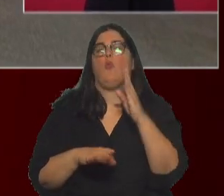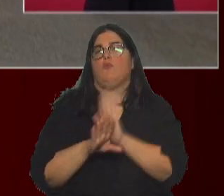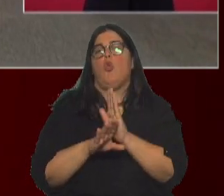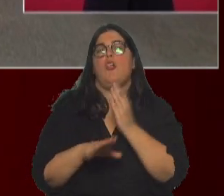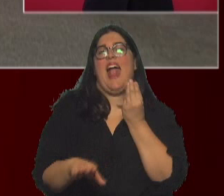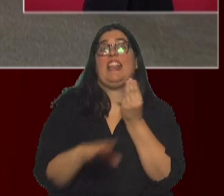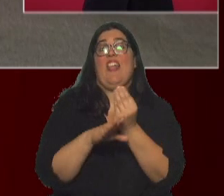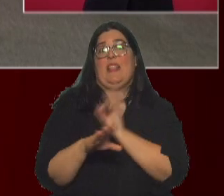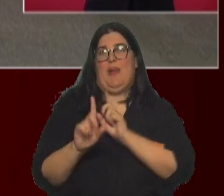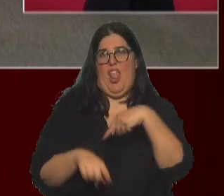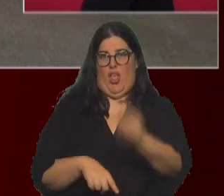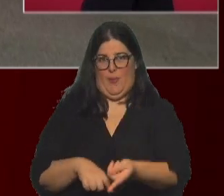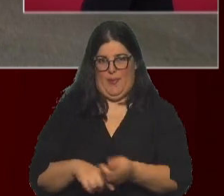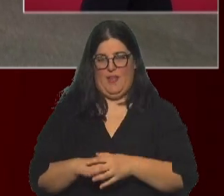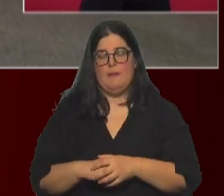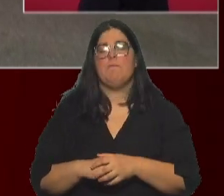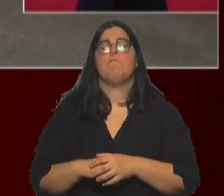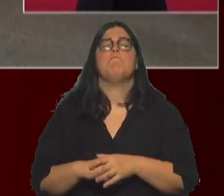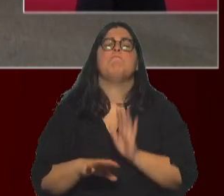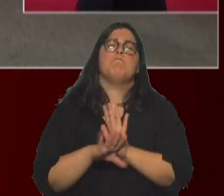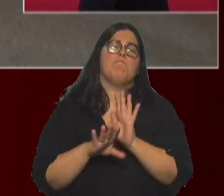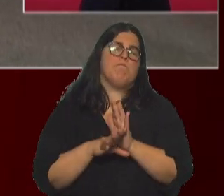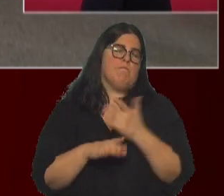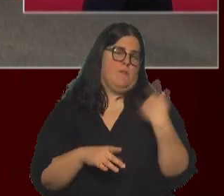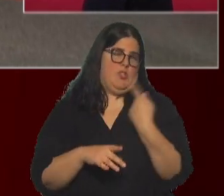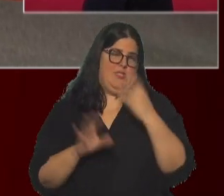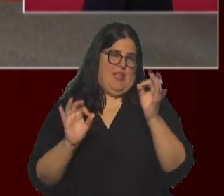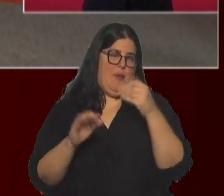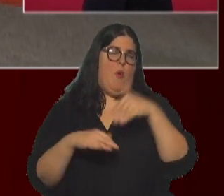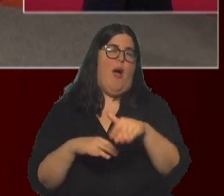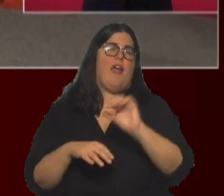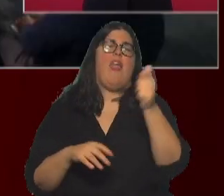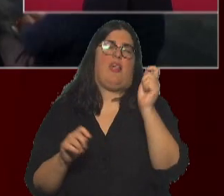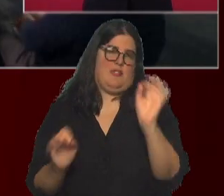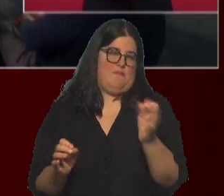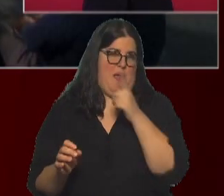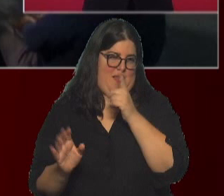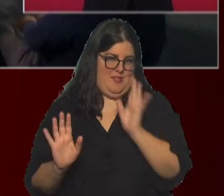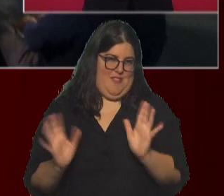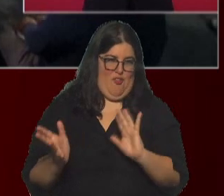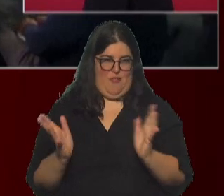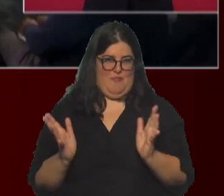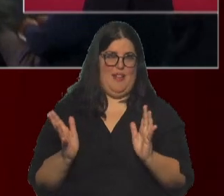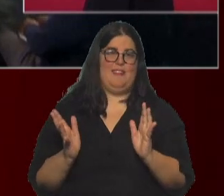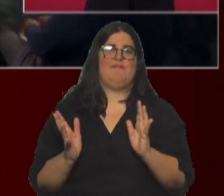del 2024. Digamos que esta es un final anunciado, me parece, por